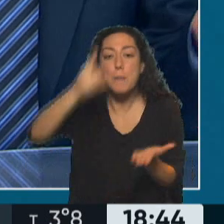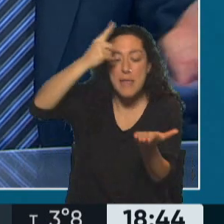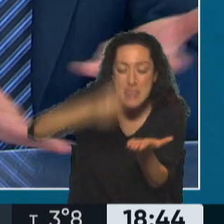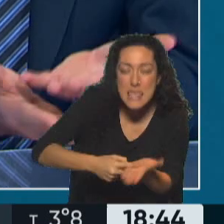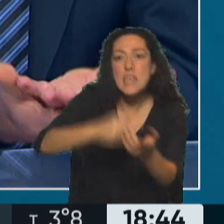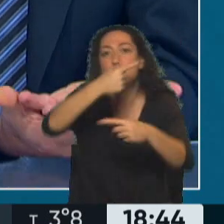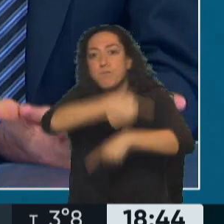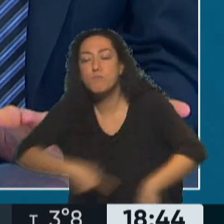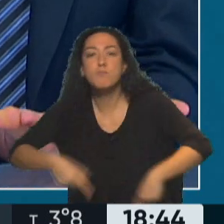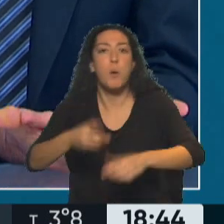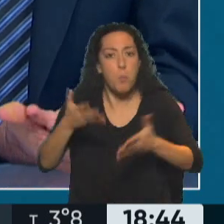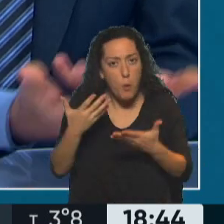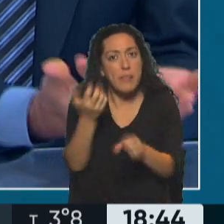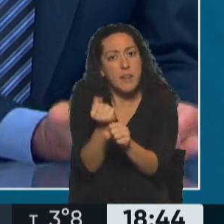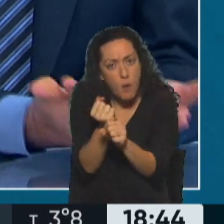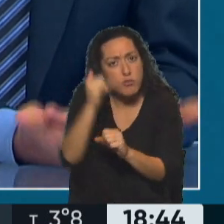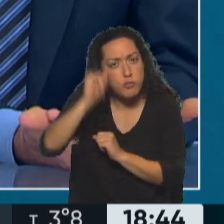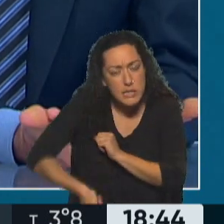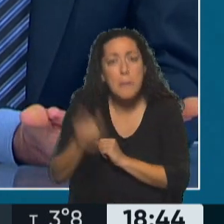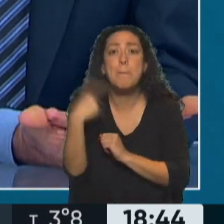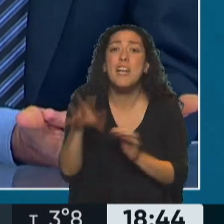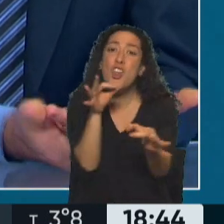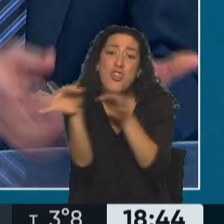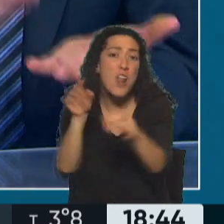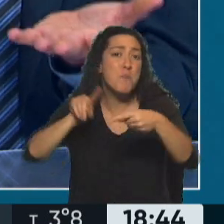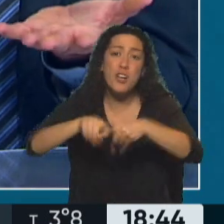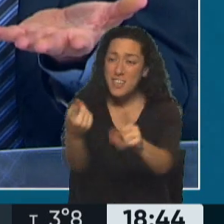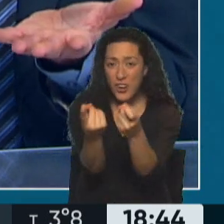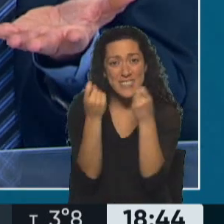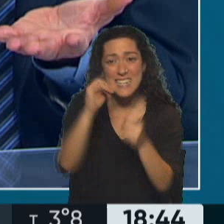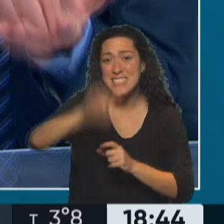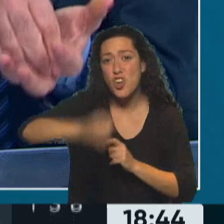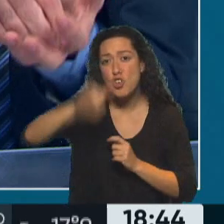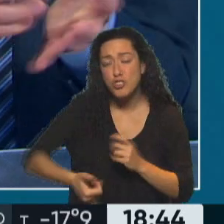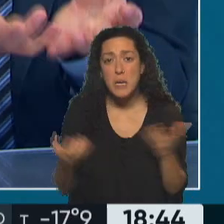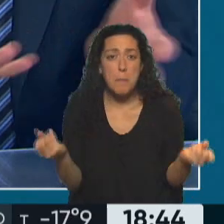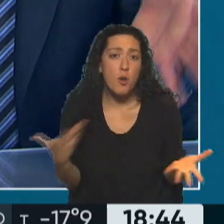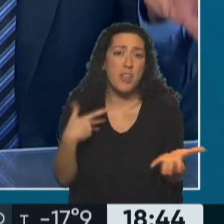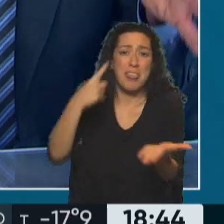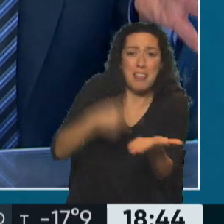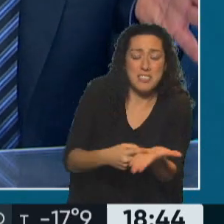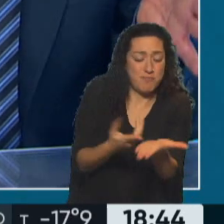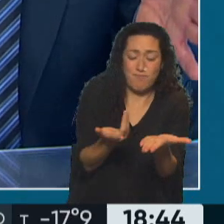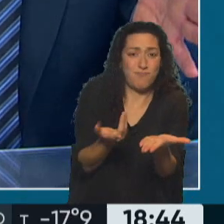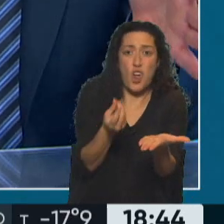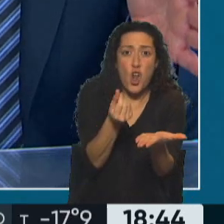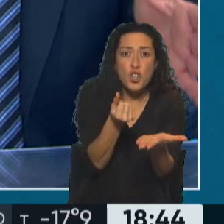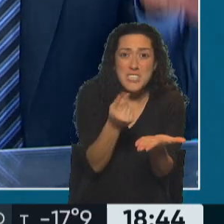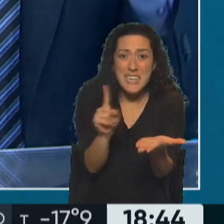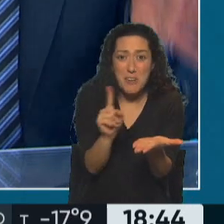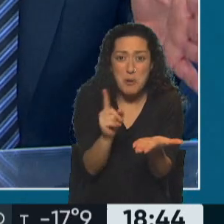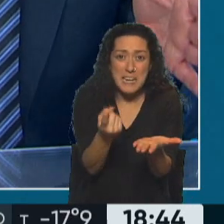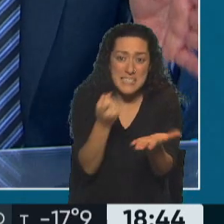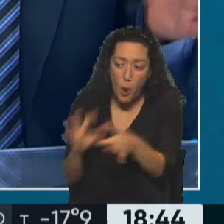de sustentación, que es el acuerdo a partir del diálogo político, esa medida puede zozobrar porque nada la contiene. Entonces,